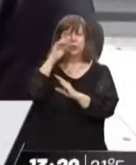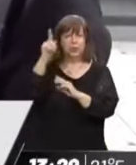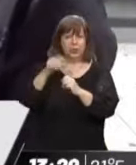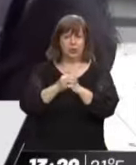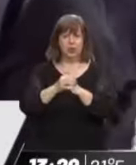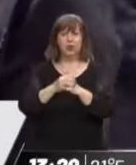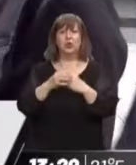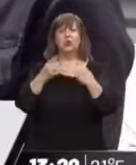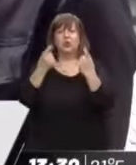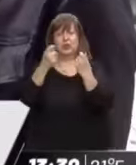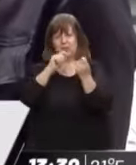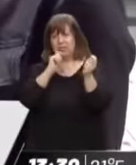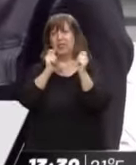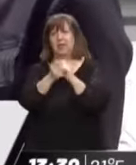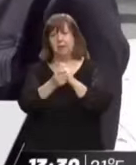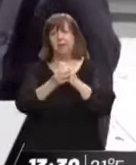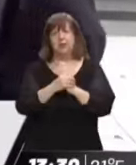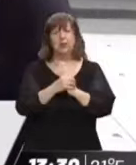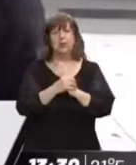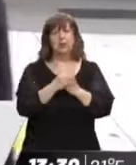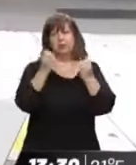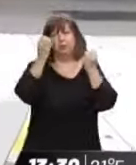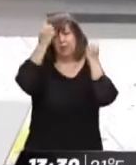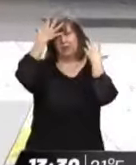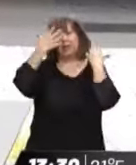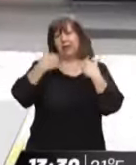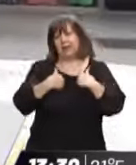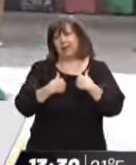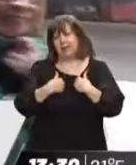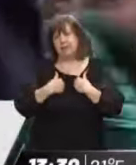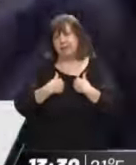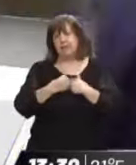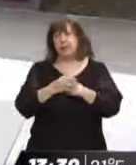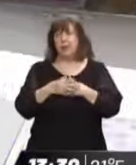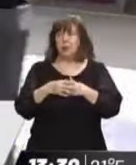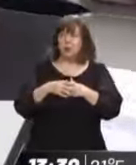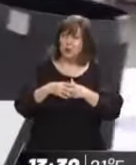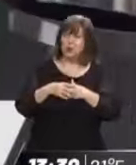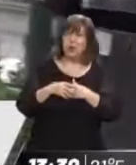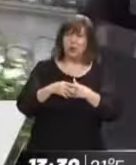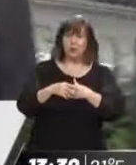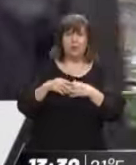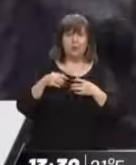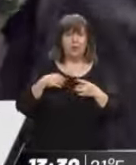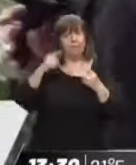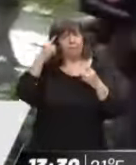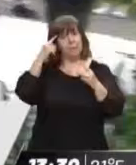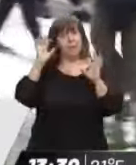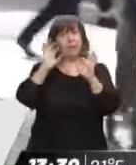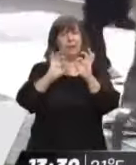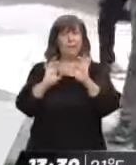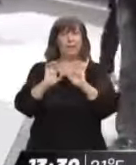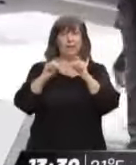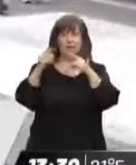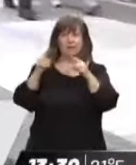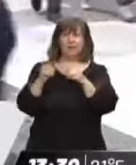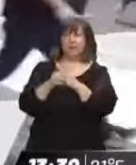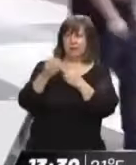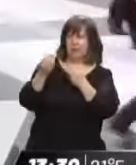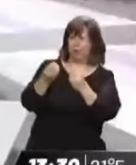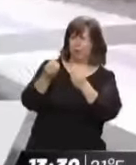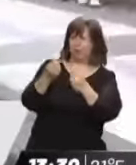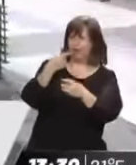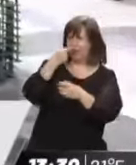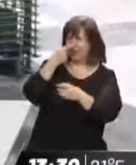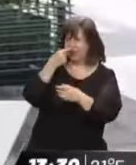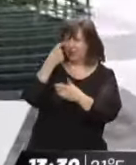Un cambio. Sí. Necesito un cambio. Bueno, hay opiniones diversas, totalmente divididas. Todo. Mirá, hay, sí, de todo. Mirá, cómo, que está